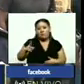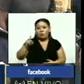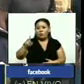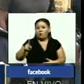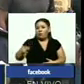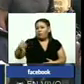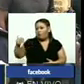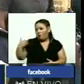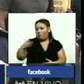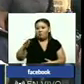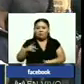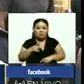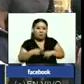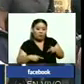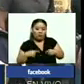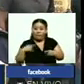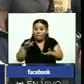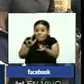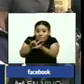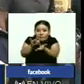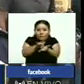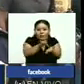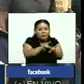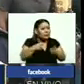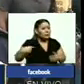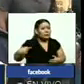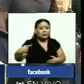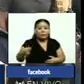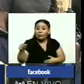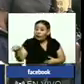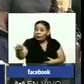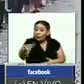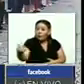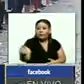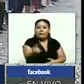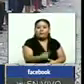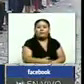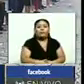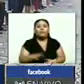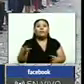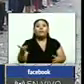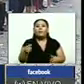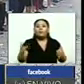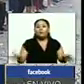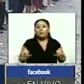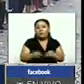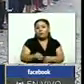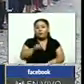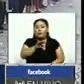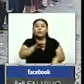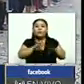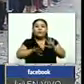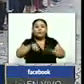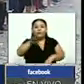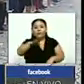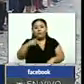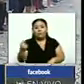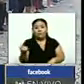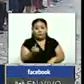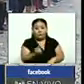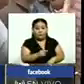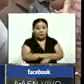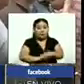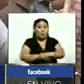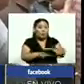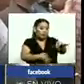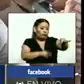venir extorsionando de forma continua a estas víctimas. En total fueron 14 detenciones con órdenes